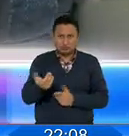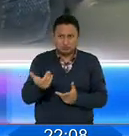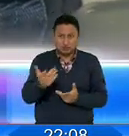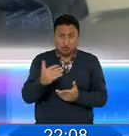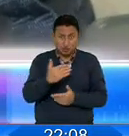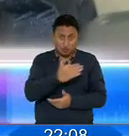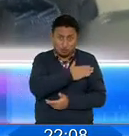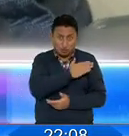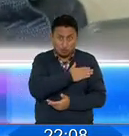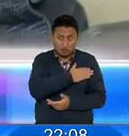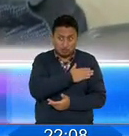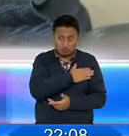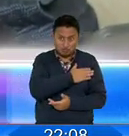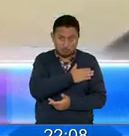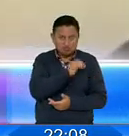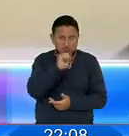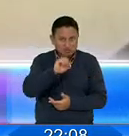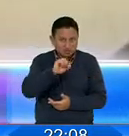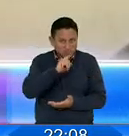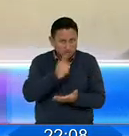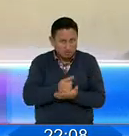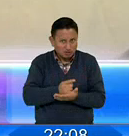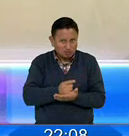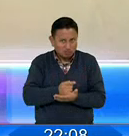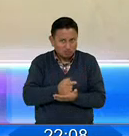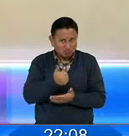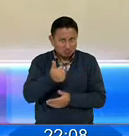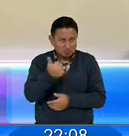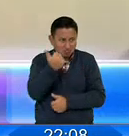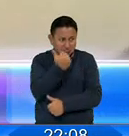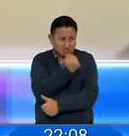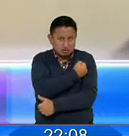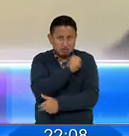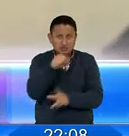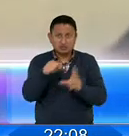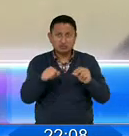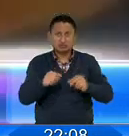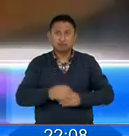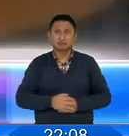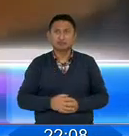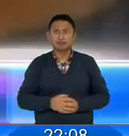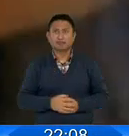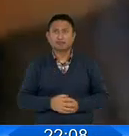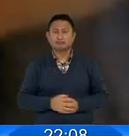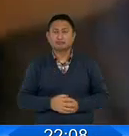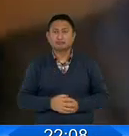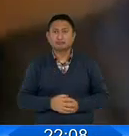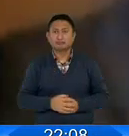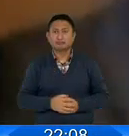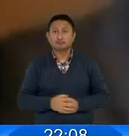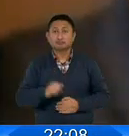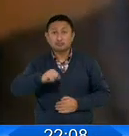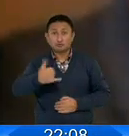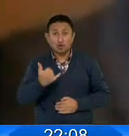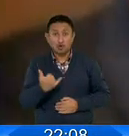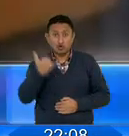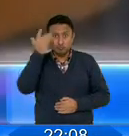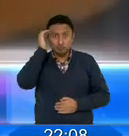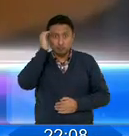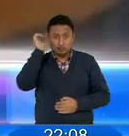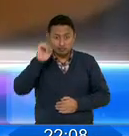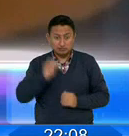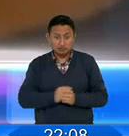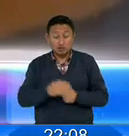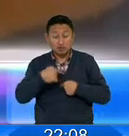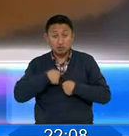desconfianza si recibió o no la cantidad exacta para estar protegida contra el COVID. Entonces esa es mi preocupación, señorita, no con el fin de